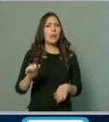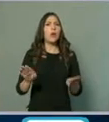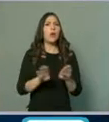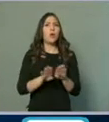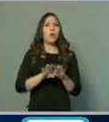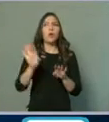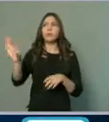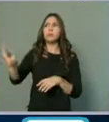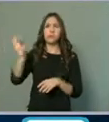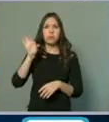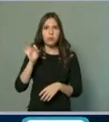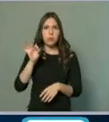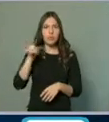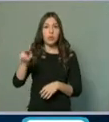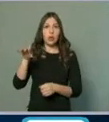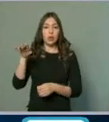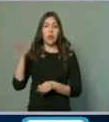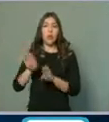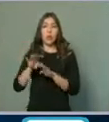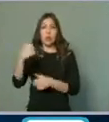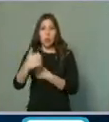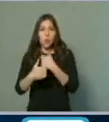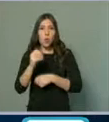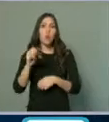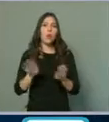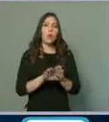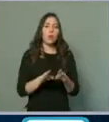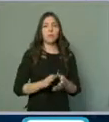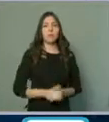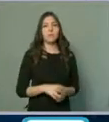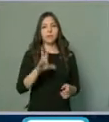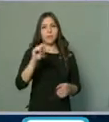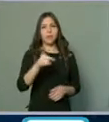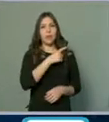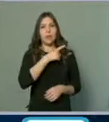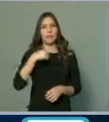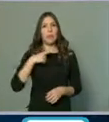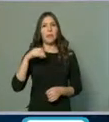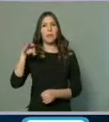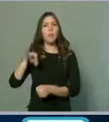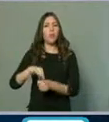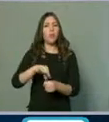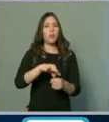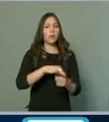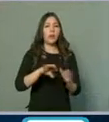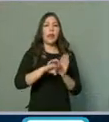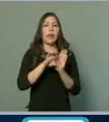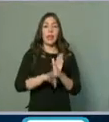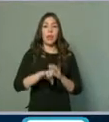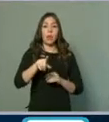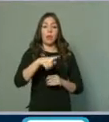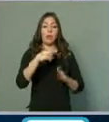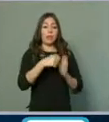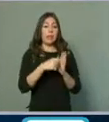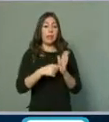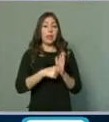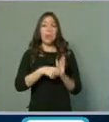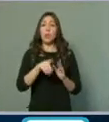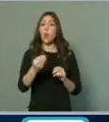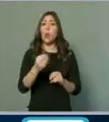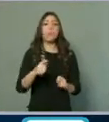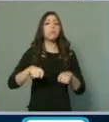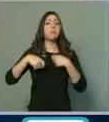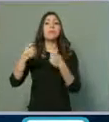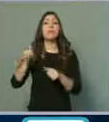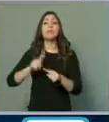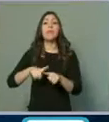Es una votación donde tienen que ser primero los herederos designados. Primero sabemos quiénes son los herederos designados. Eso lo va a designar un